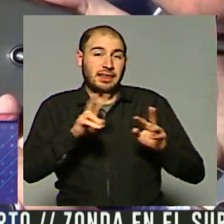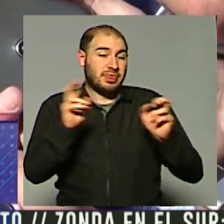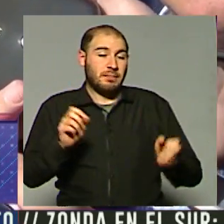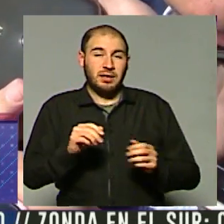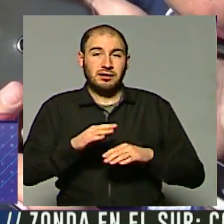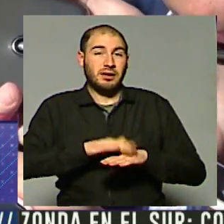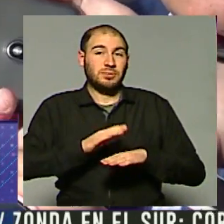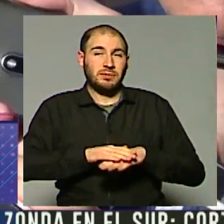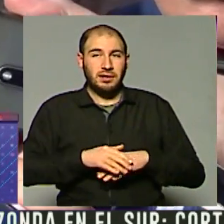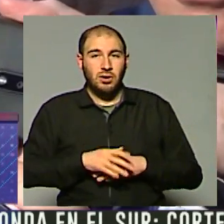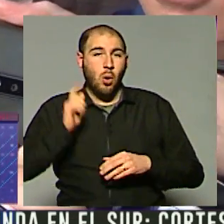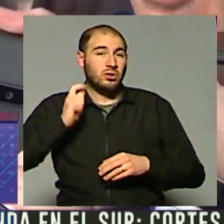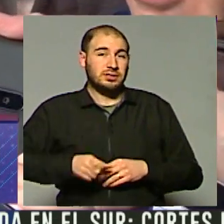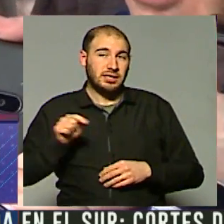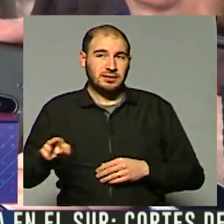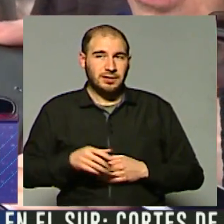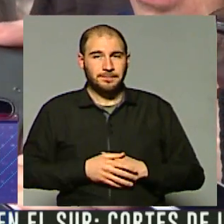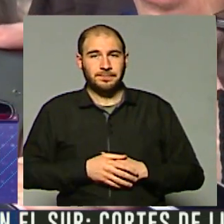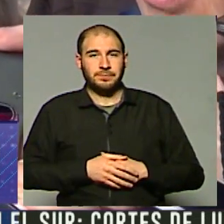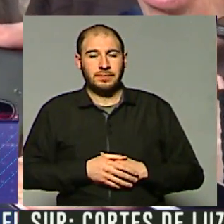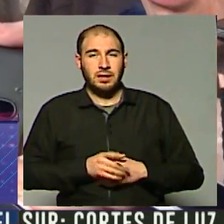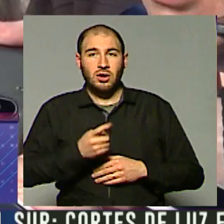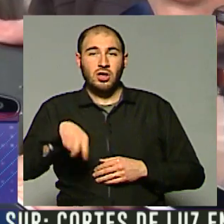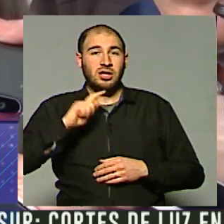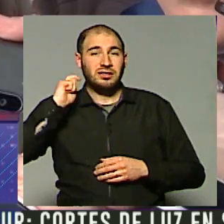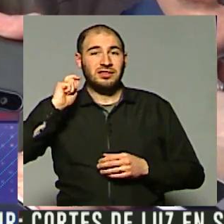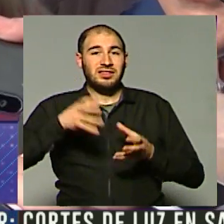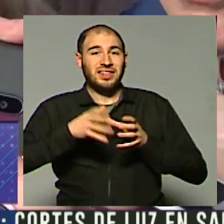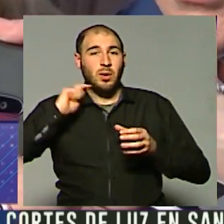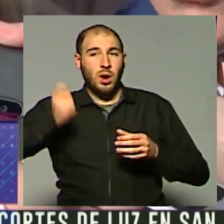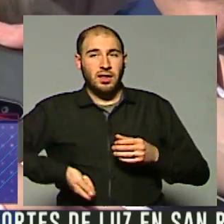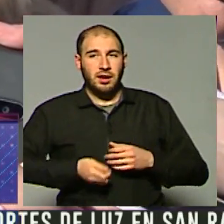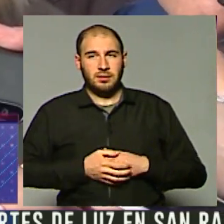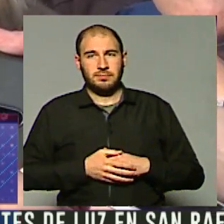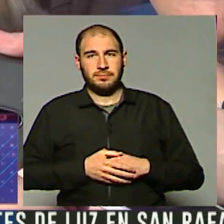determinar la justicia. Nosotros tenemos un tribunal,